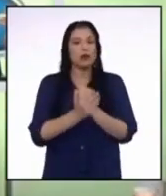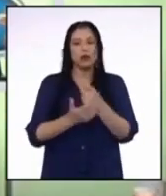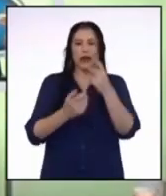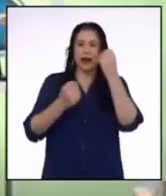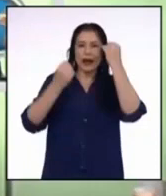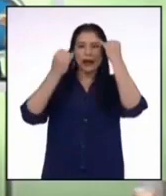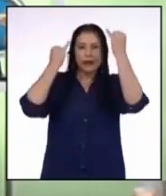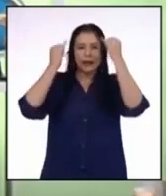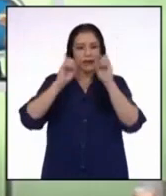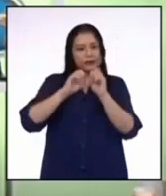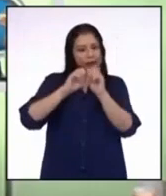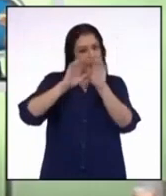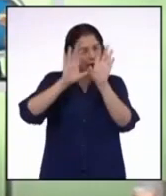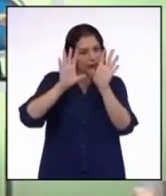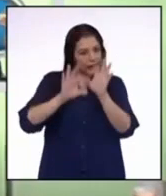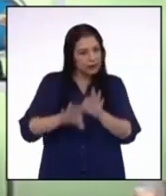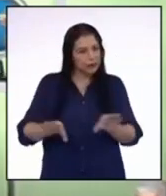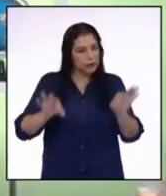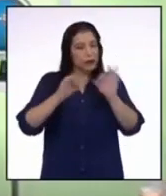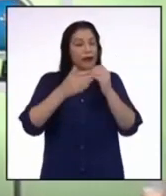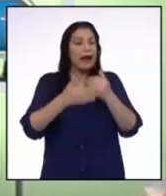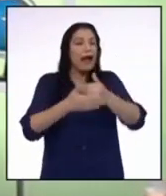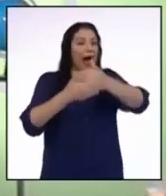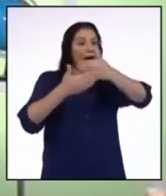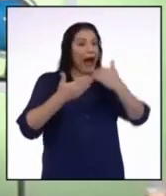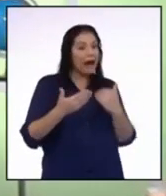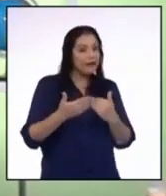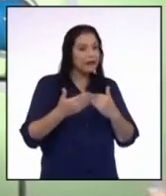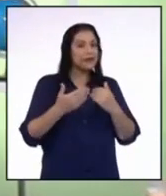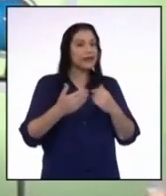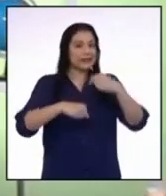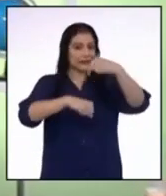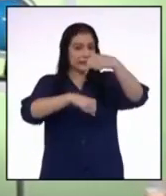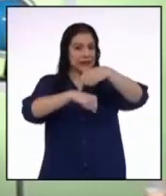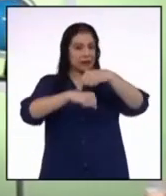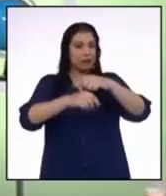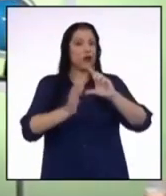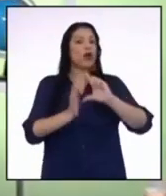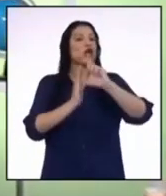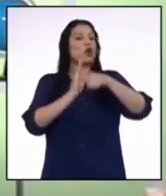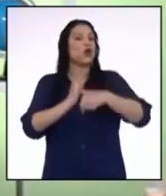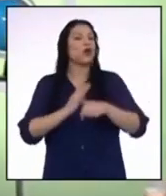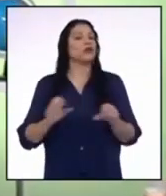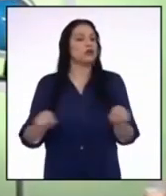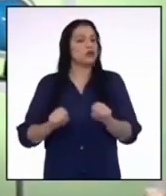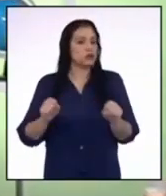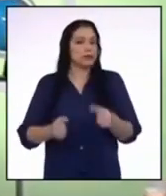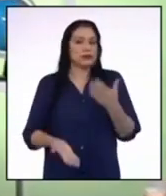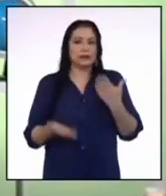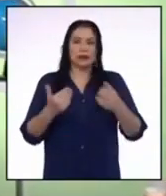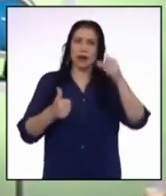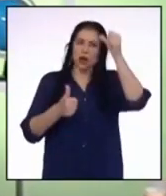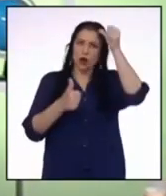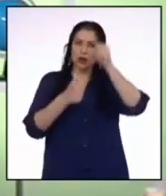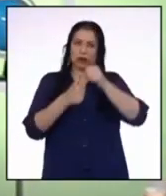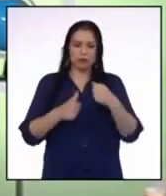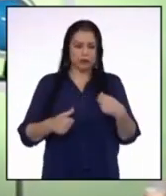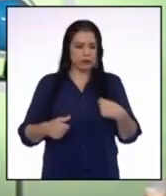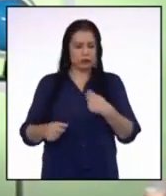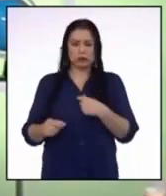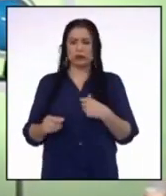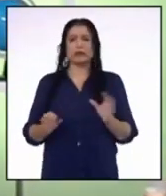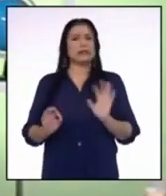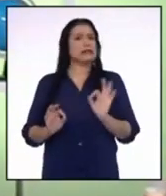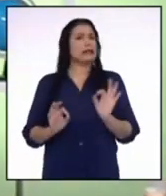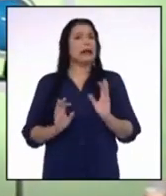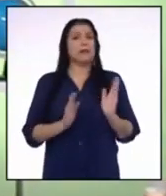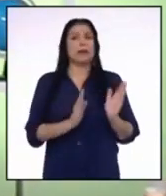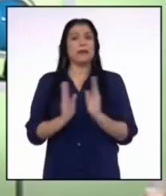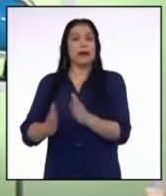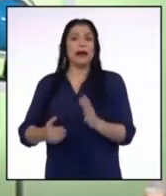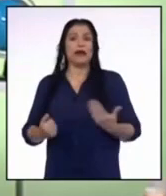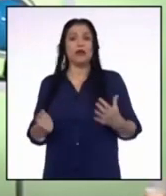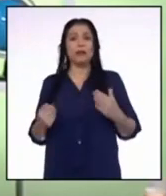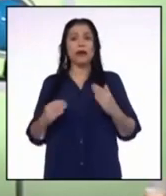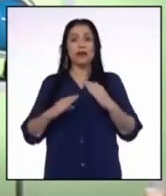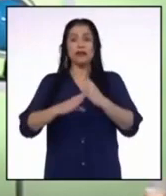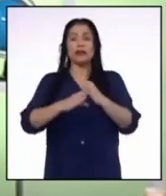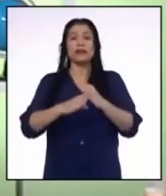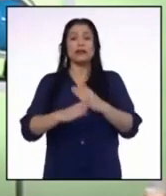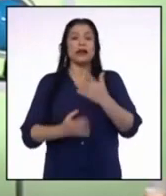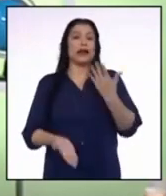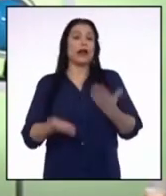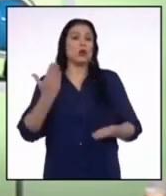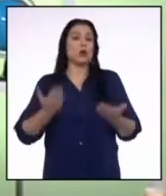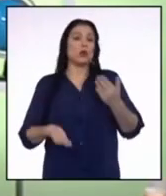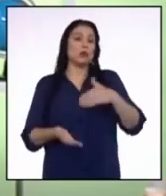clarificar ideas importantes para el antes, durante y después de un sismo. Y si recordamos, ninguno de nosotros está preparado para enfrentar una situación